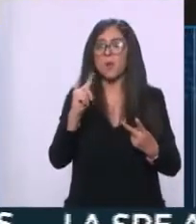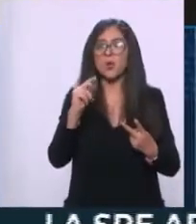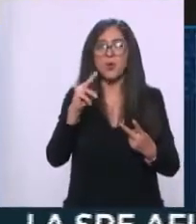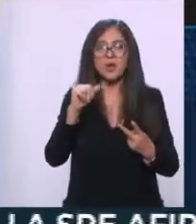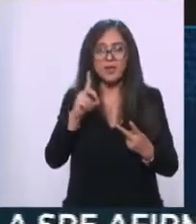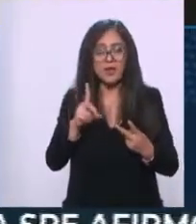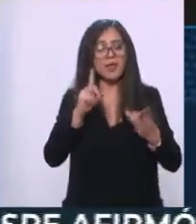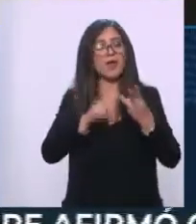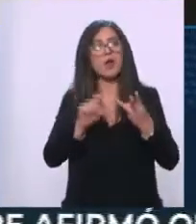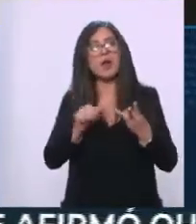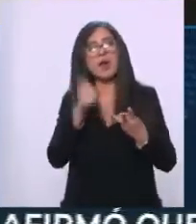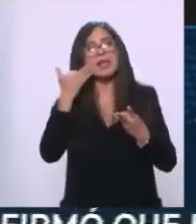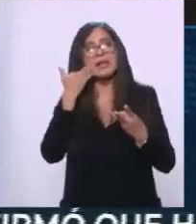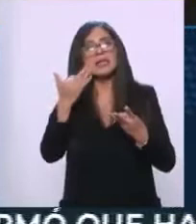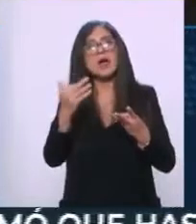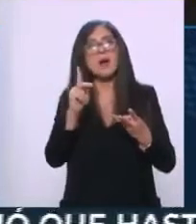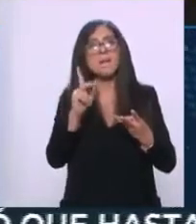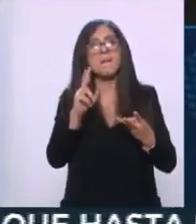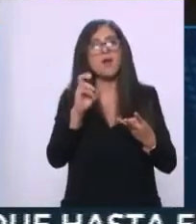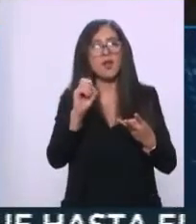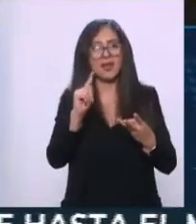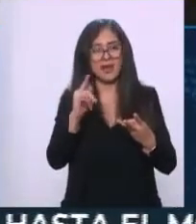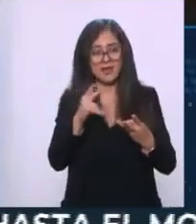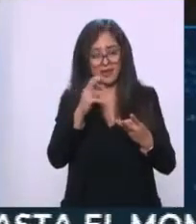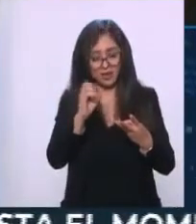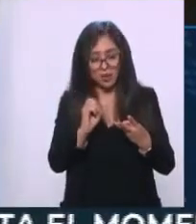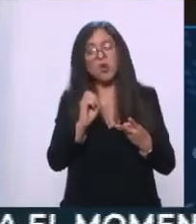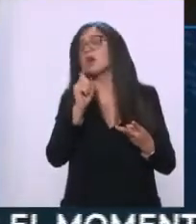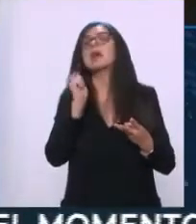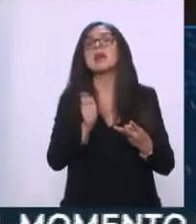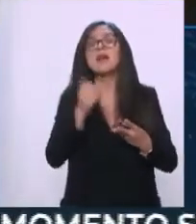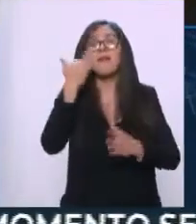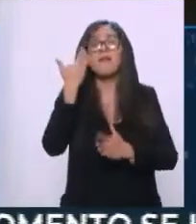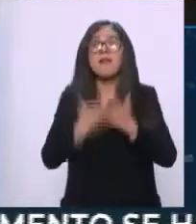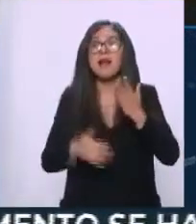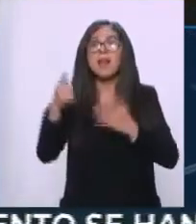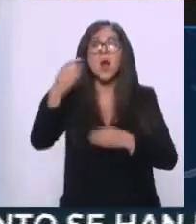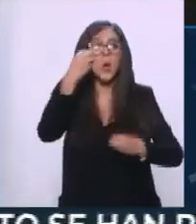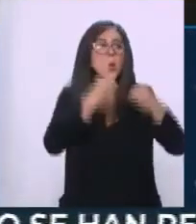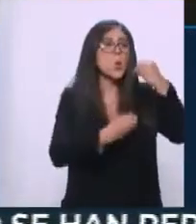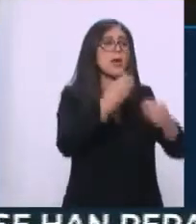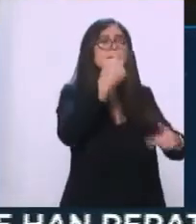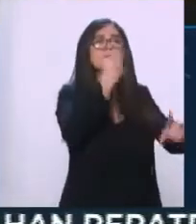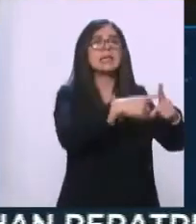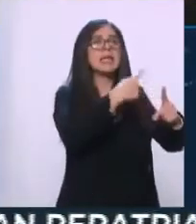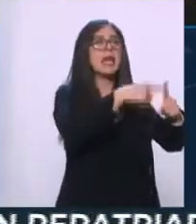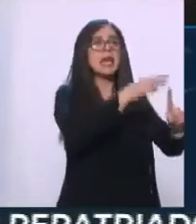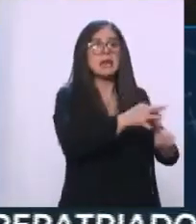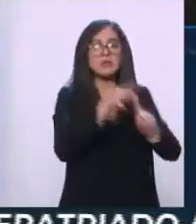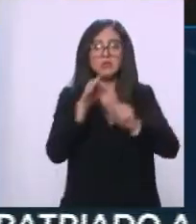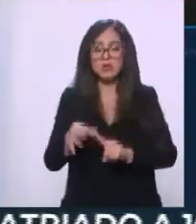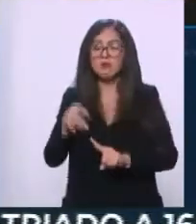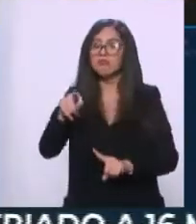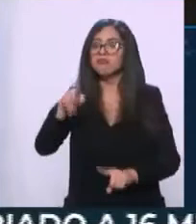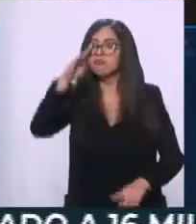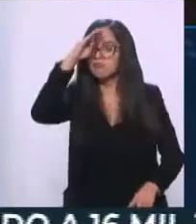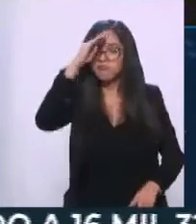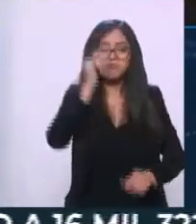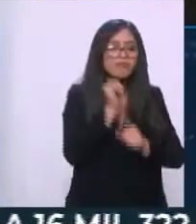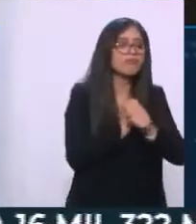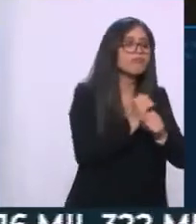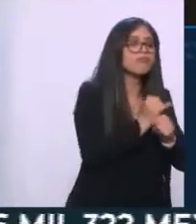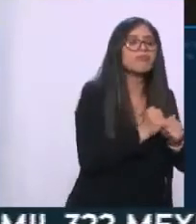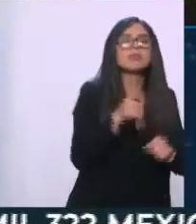que falta que la fiscalía y el juez, que todavía tampoco sabemos quién va a ser, pues digan cuál